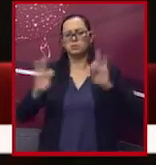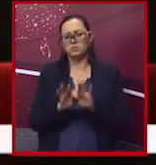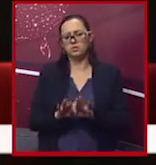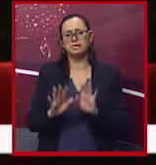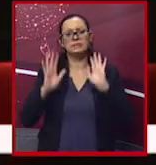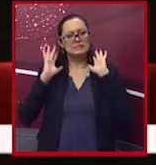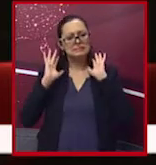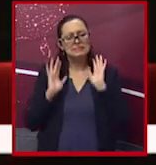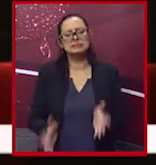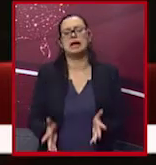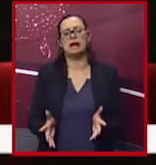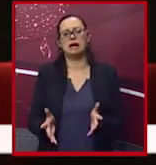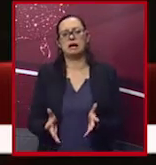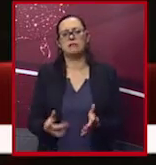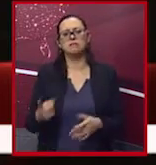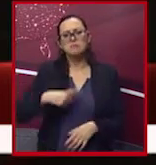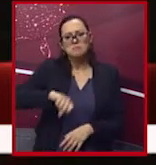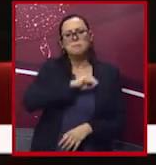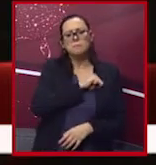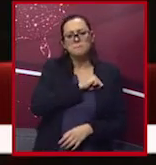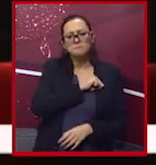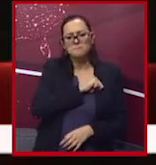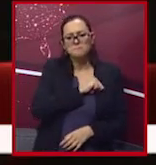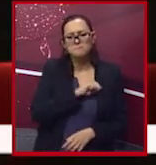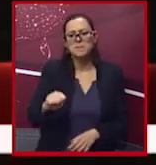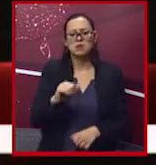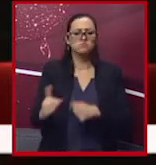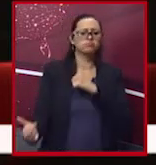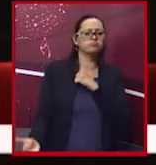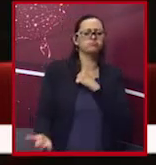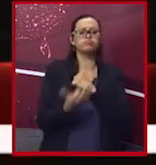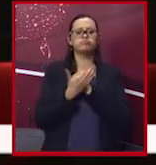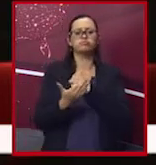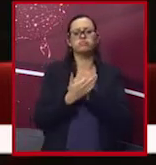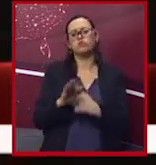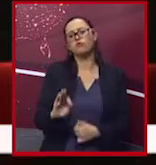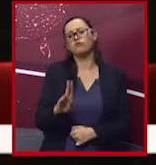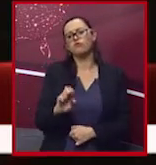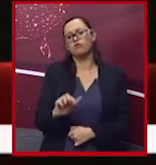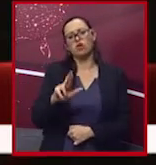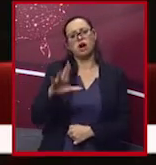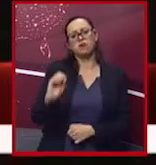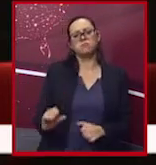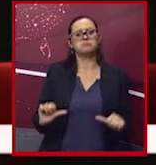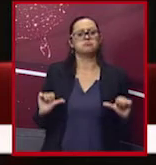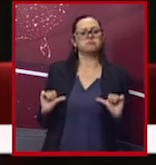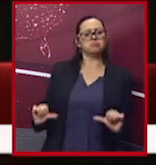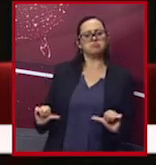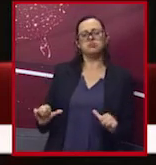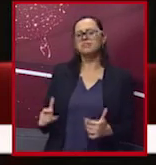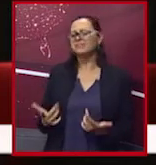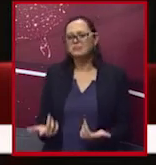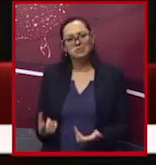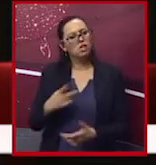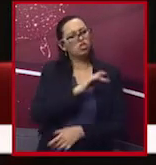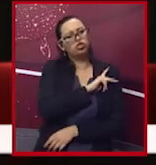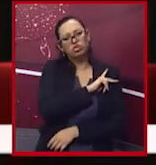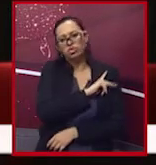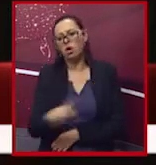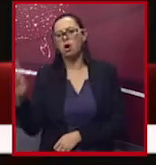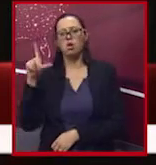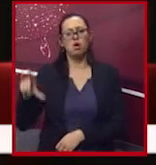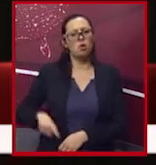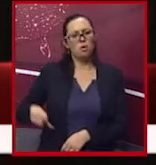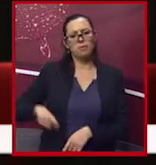impedir que un acto delictivo se escude bajo el manto del fuero y así todos los servidores